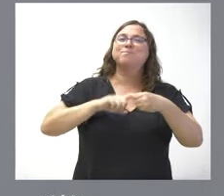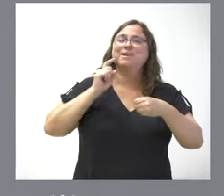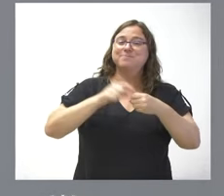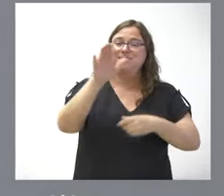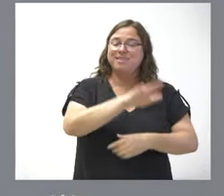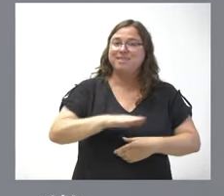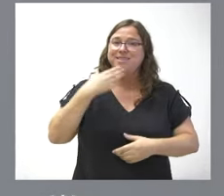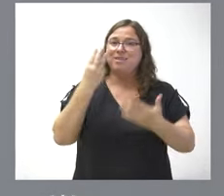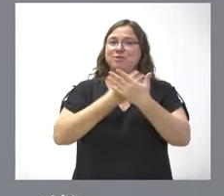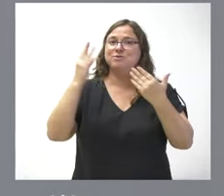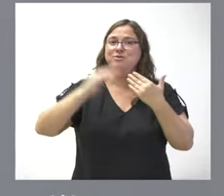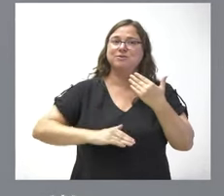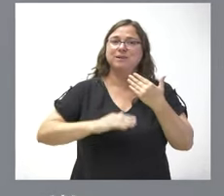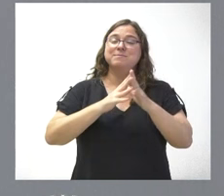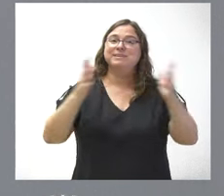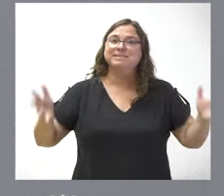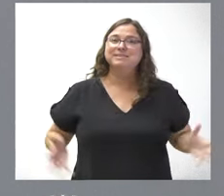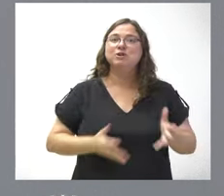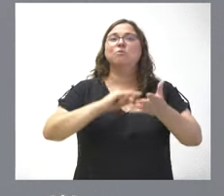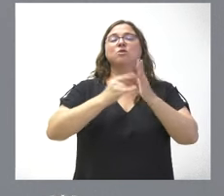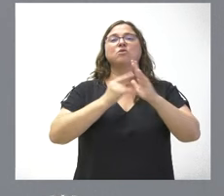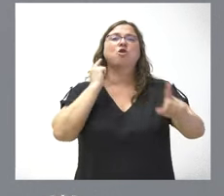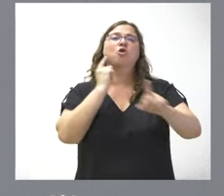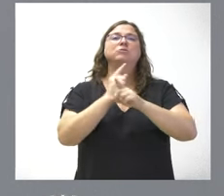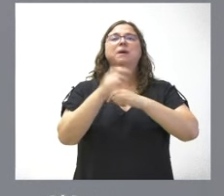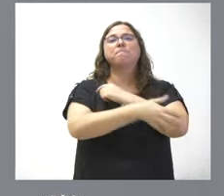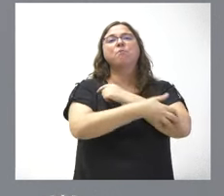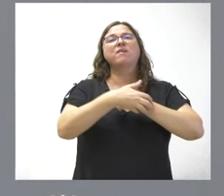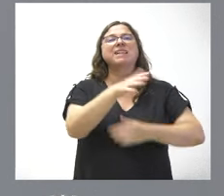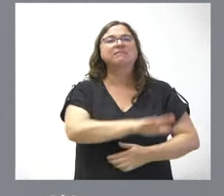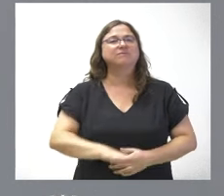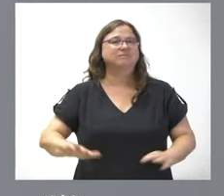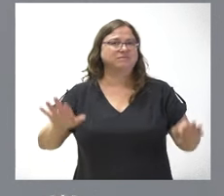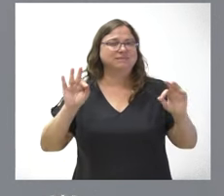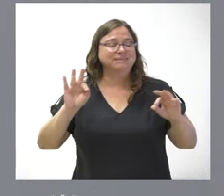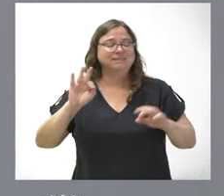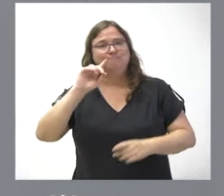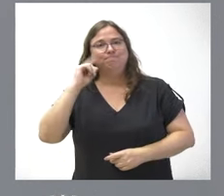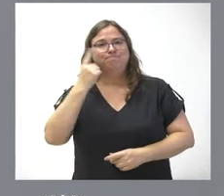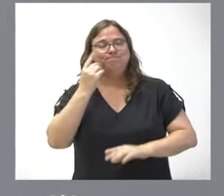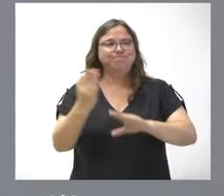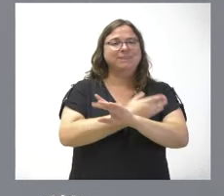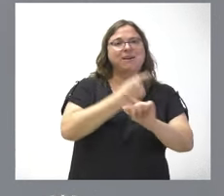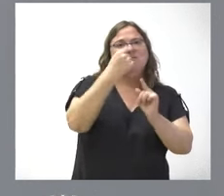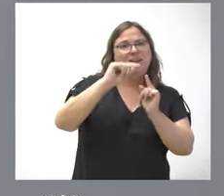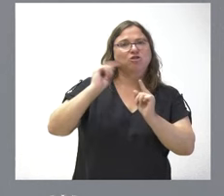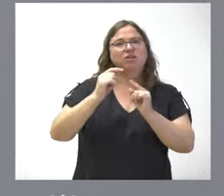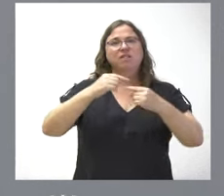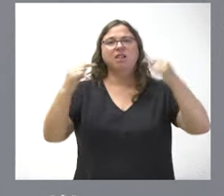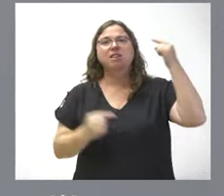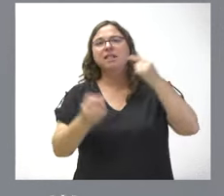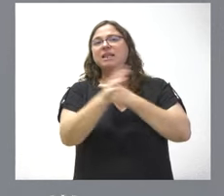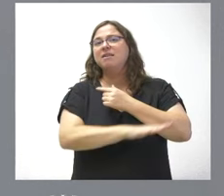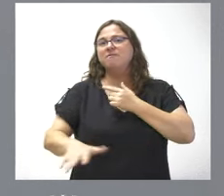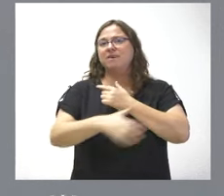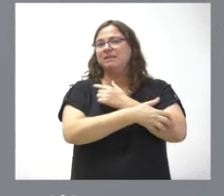comunidad y el impulso de un proyecto contra la pobreza infantil se trata de abordar el diagnóstico de los factores de desigualdad y pobreza infantil y llevar a